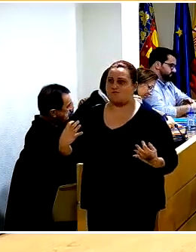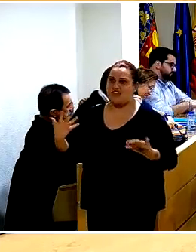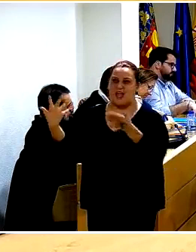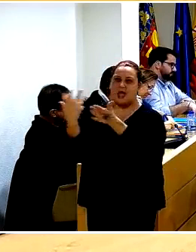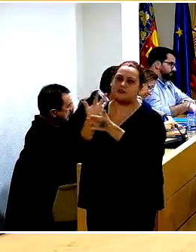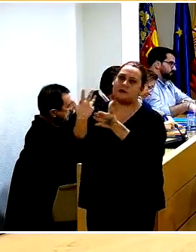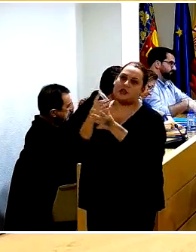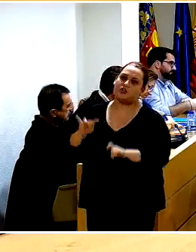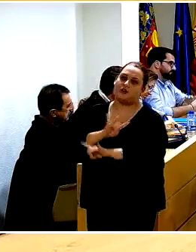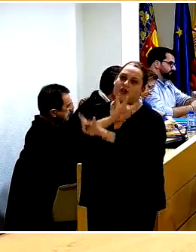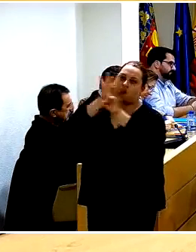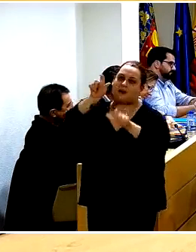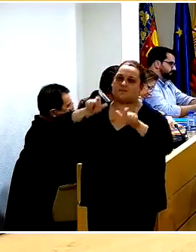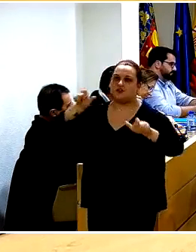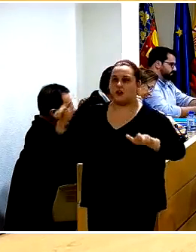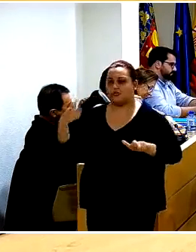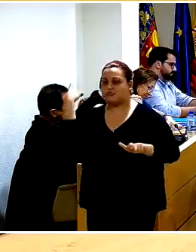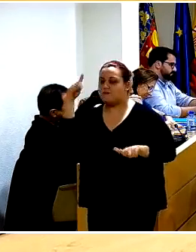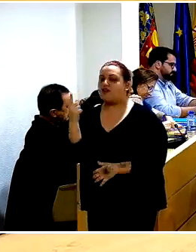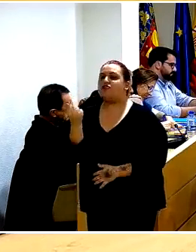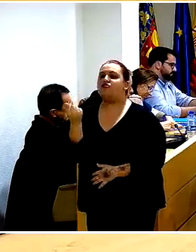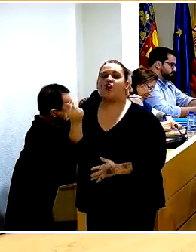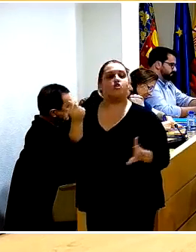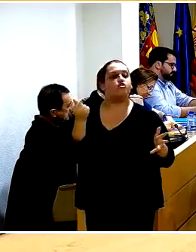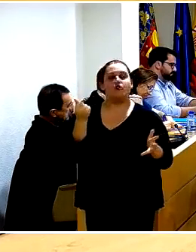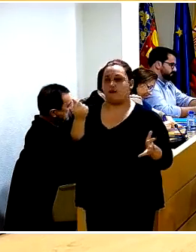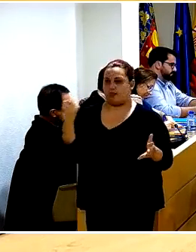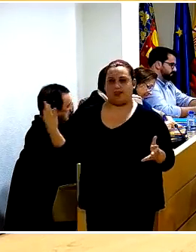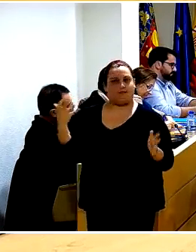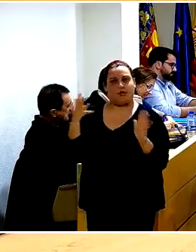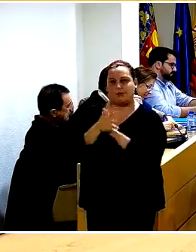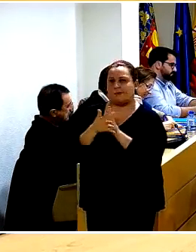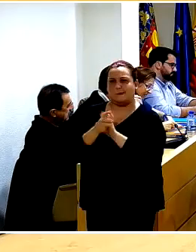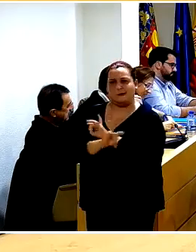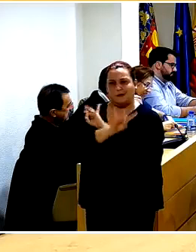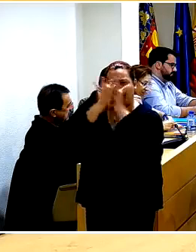explicado para que la gente supiera a dónde va parte del dinero de nuestros impuestos. pero